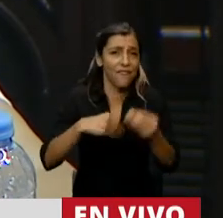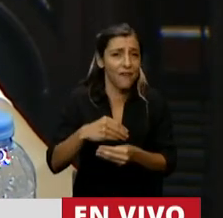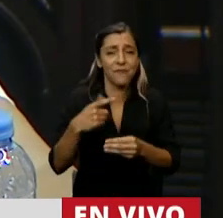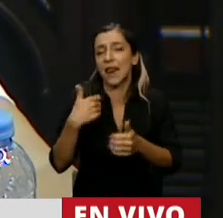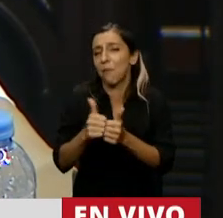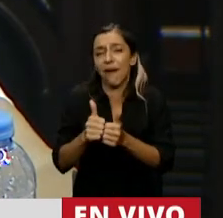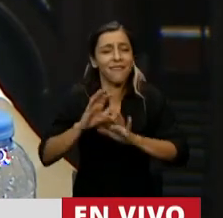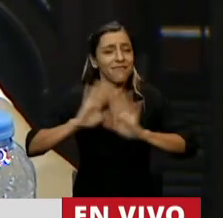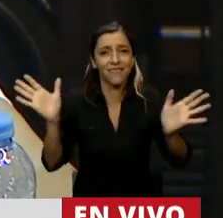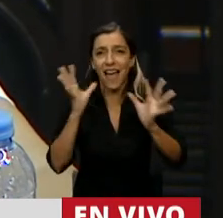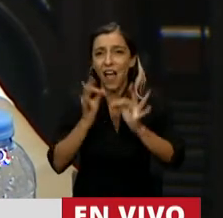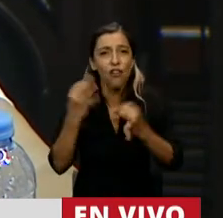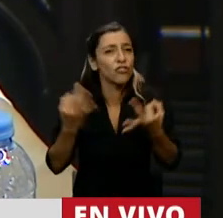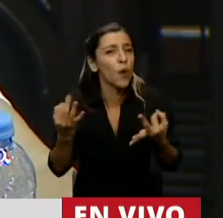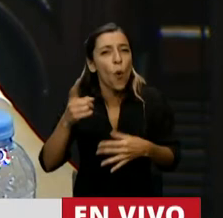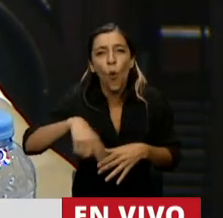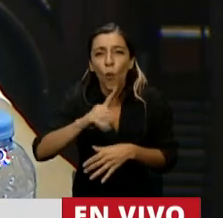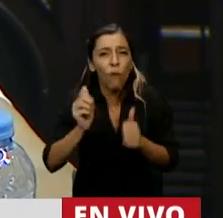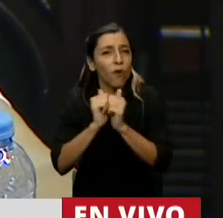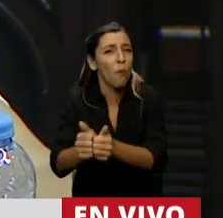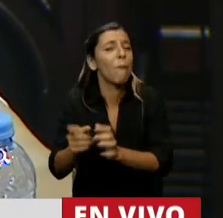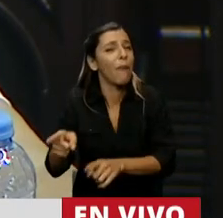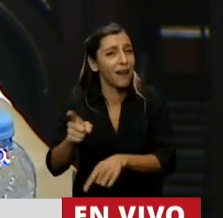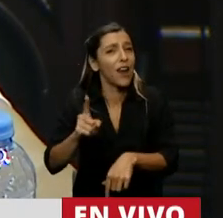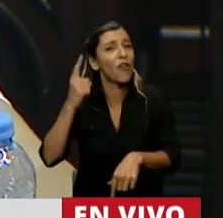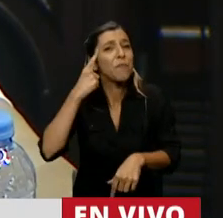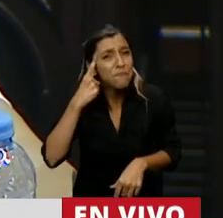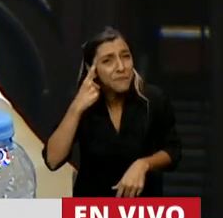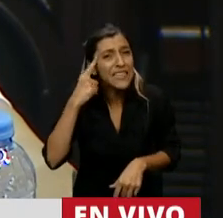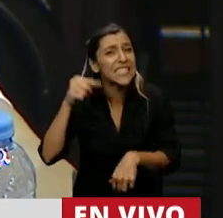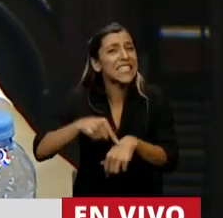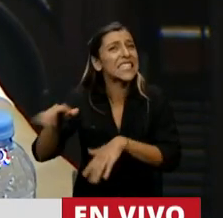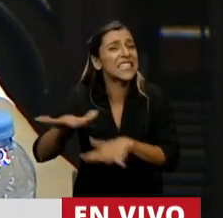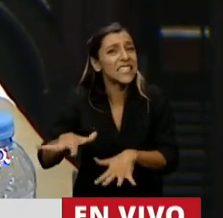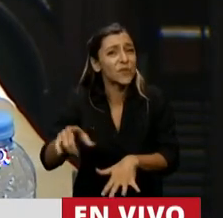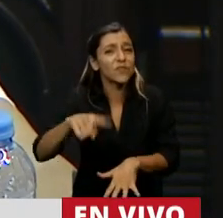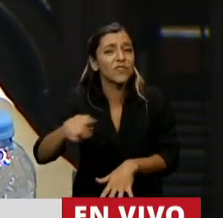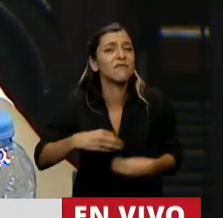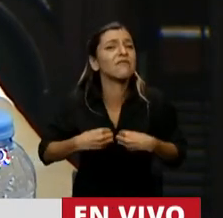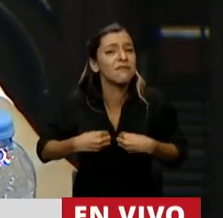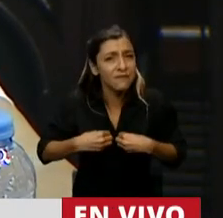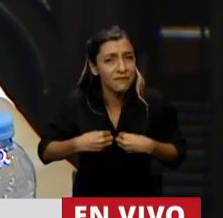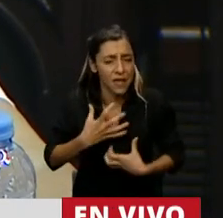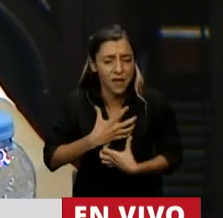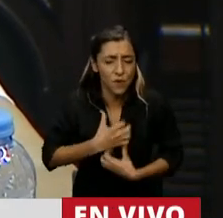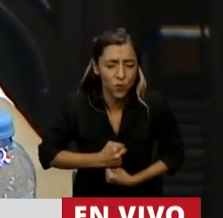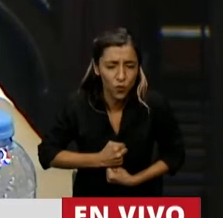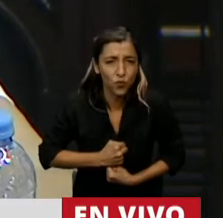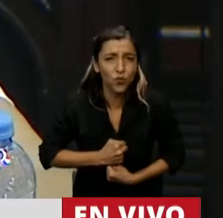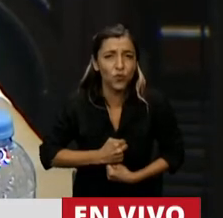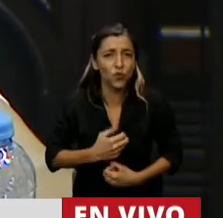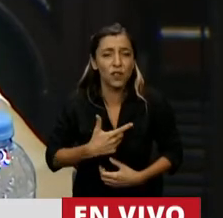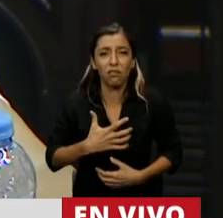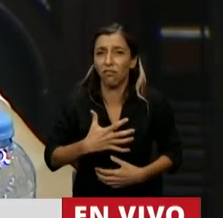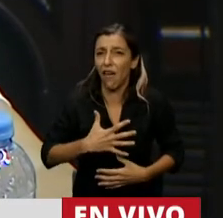una pareja, que piensen lo que han vivido en esos momentos, la angustia, la humillación,